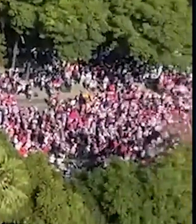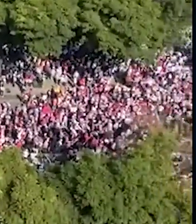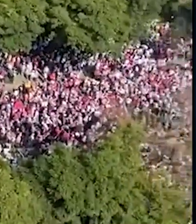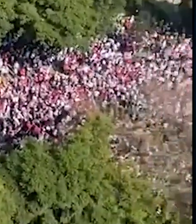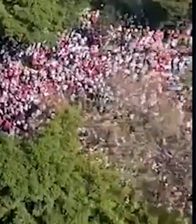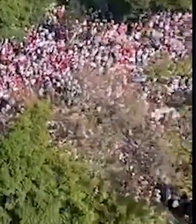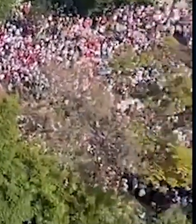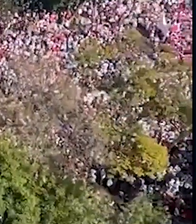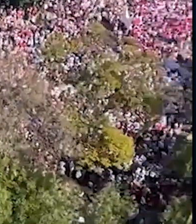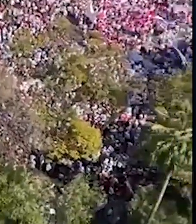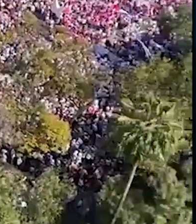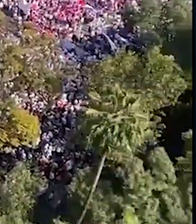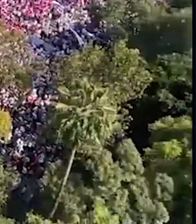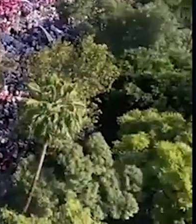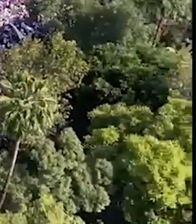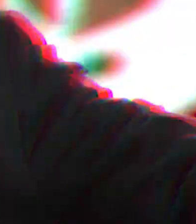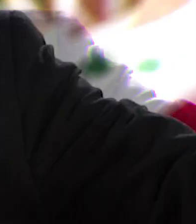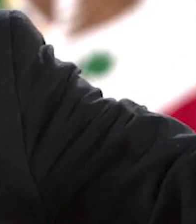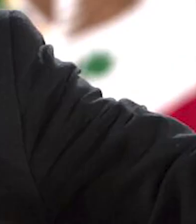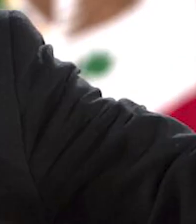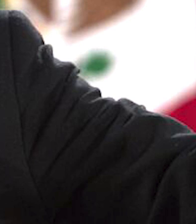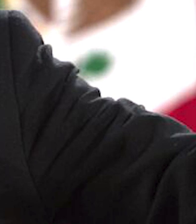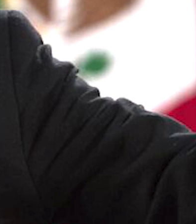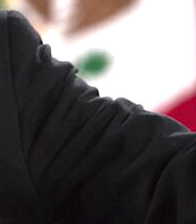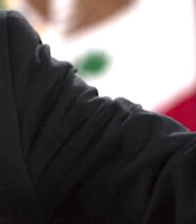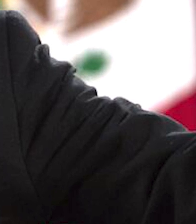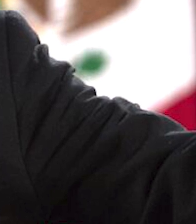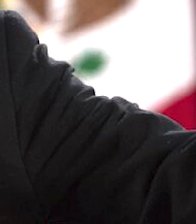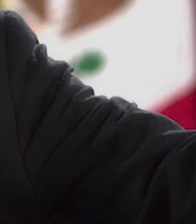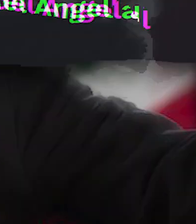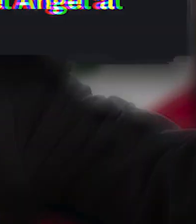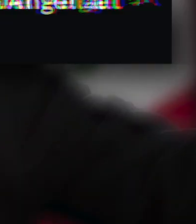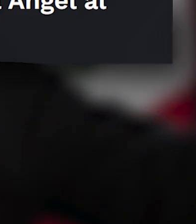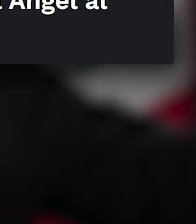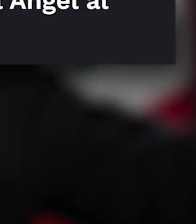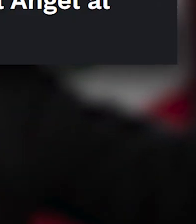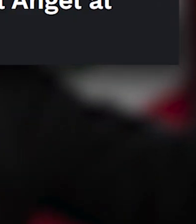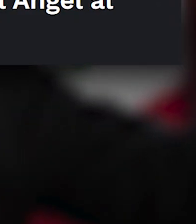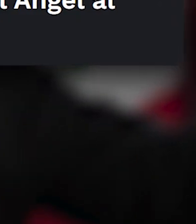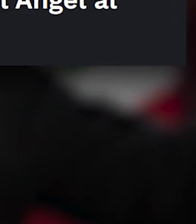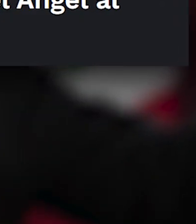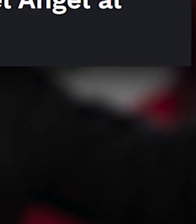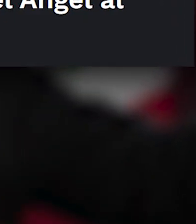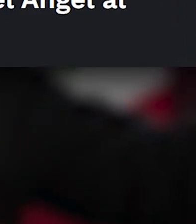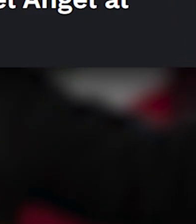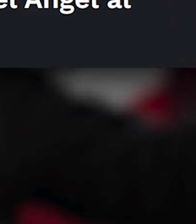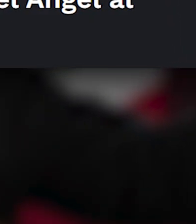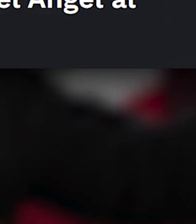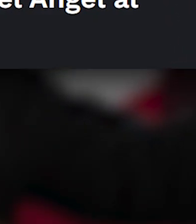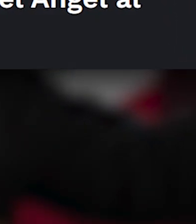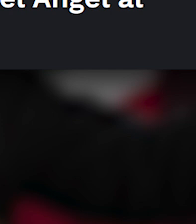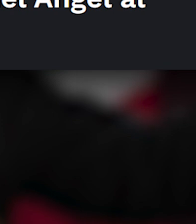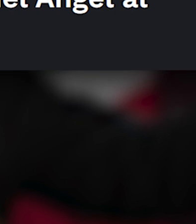manifestarse libremente contra su reforma electoral. El líder de la llamada 4T se ardió tanto que ya convocó a su propia